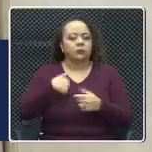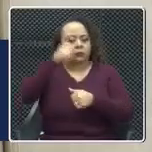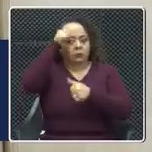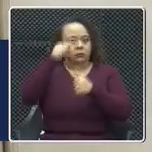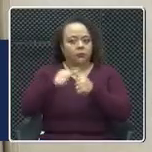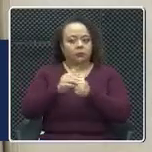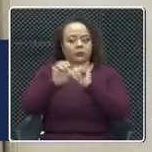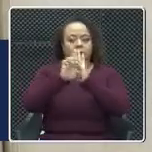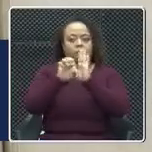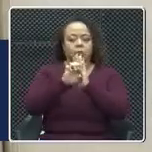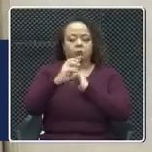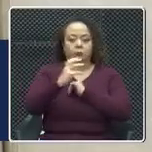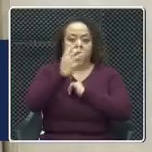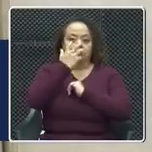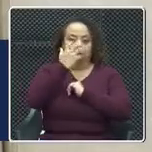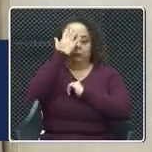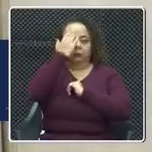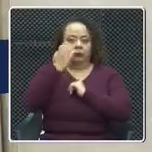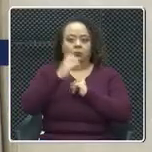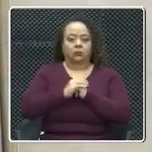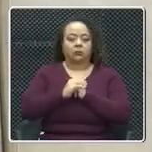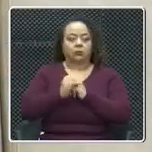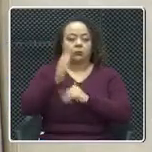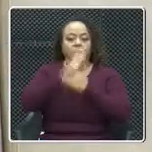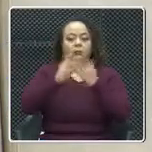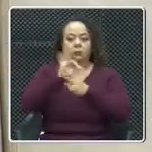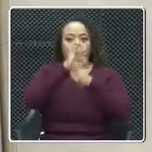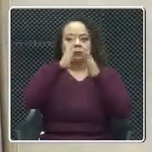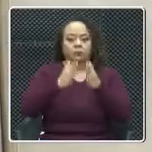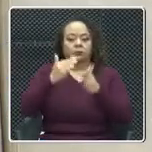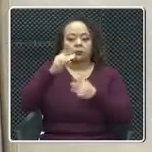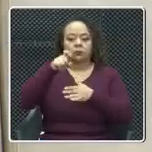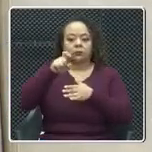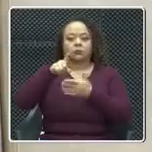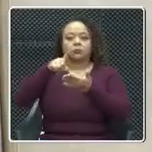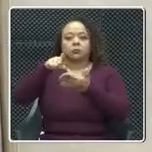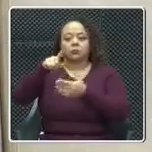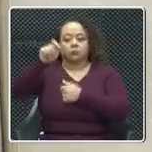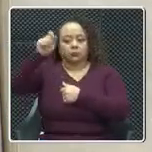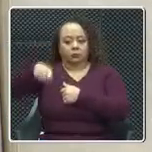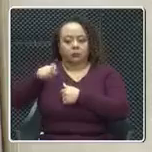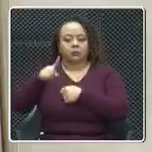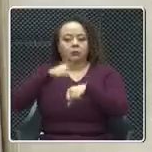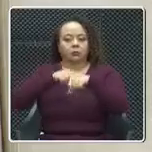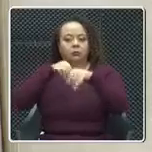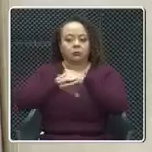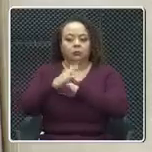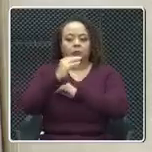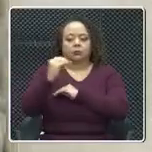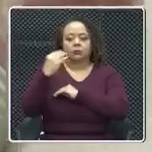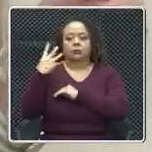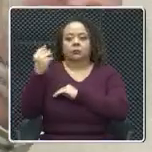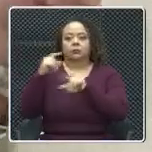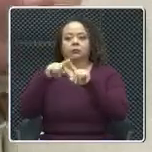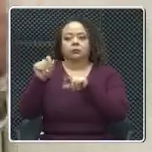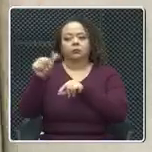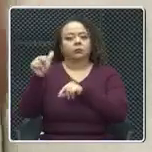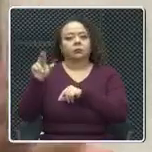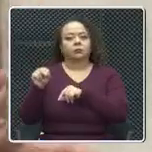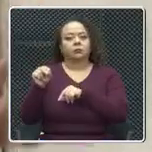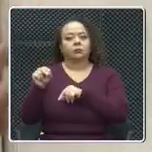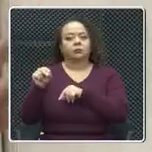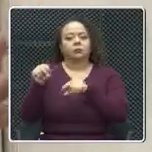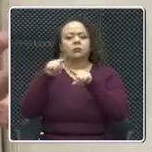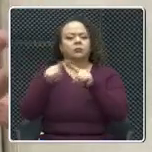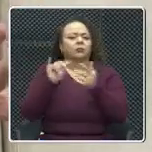que, por ejemplo, la molestia porque algunos funcionarios tenían que marcar, ¿verdad?, su hora de entrada y salida, pero había otros que no. Pero